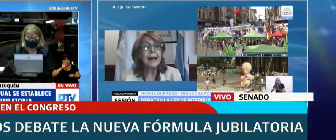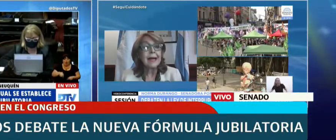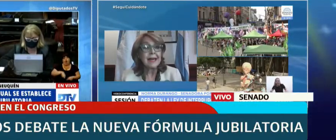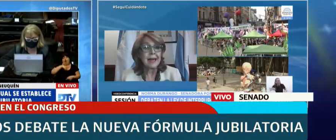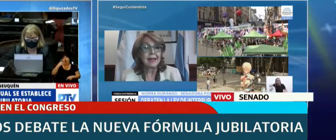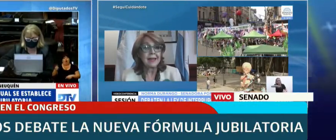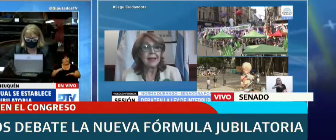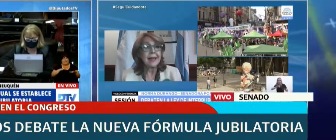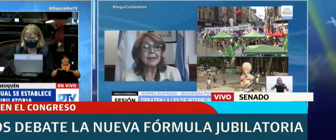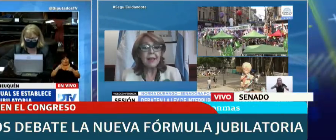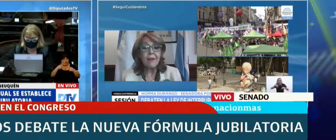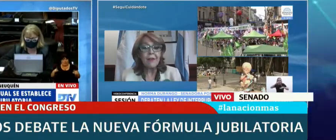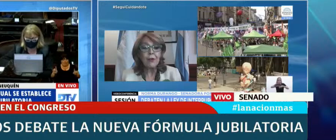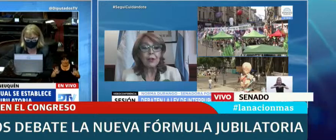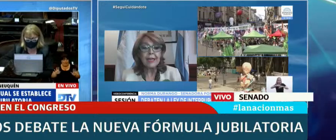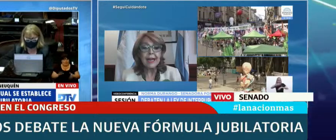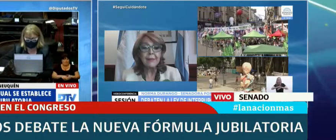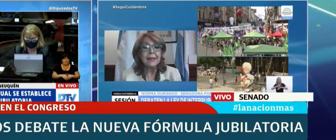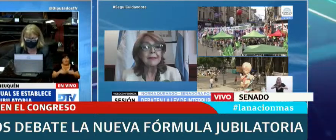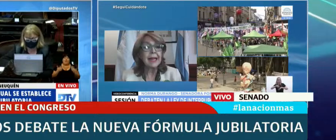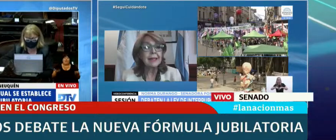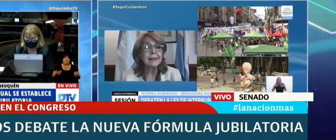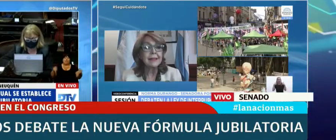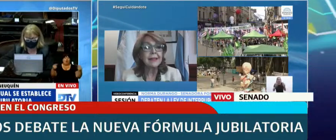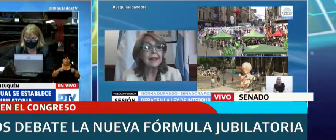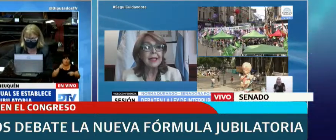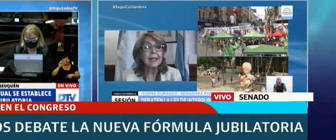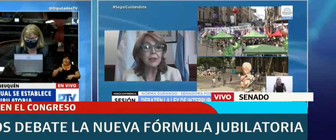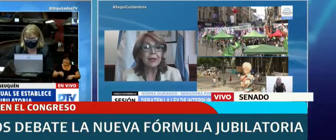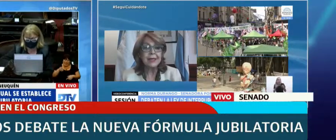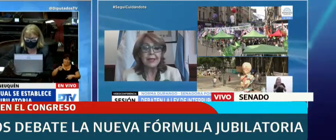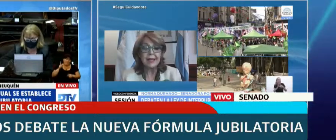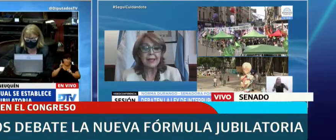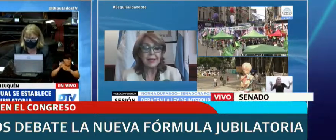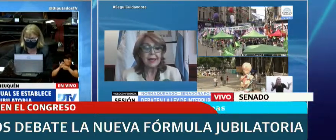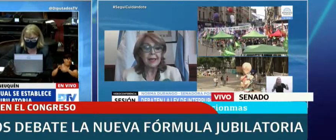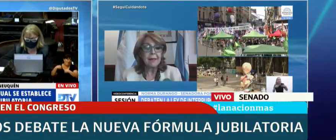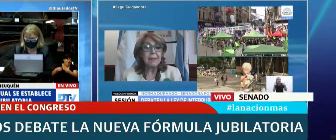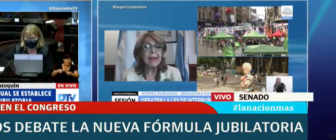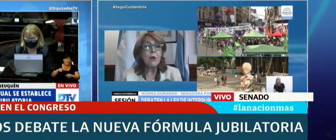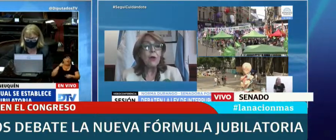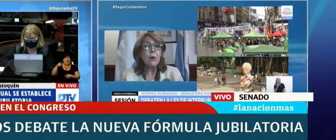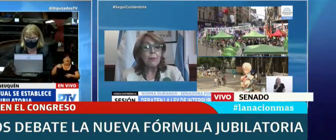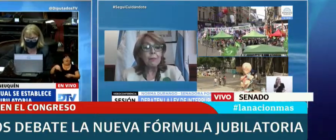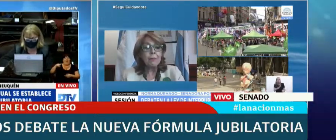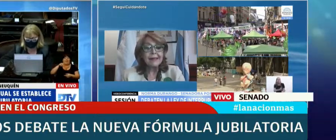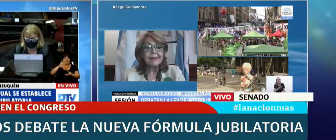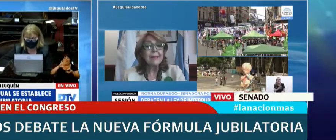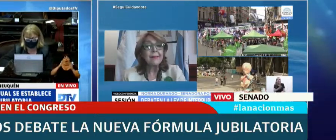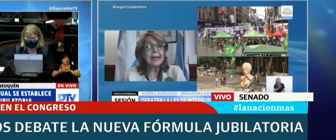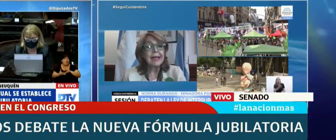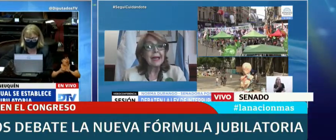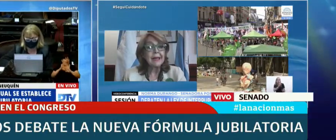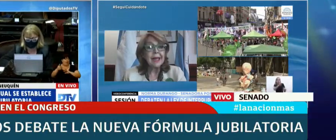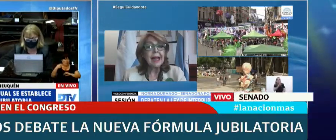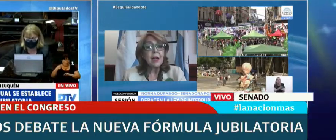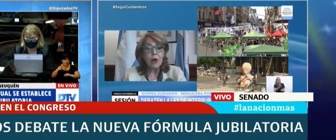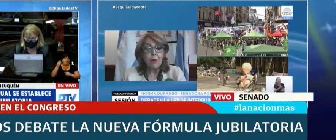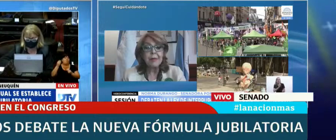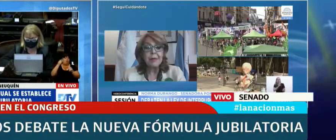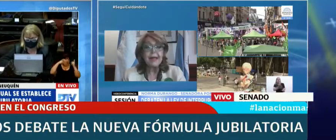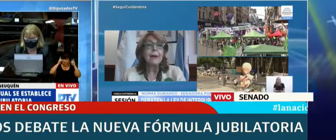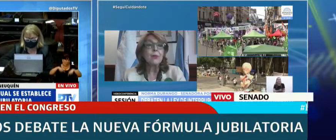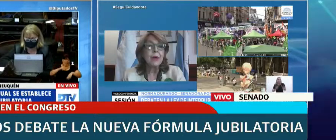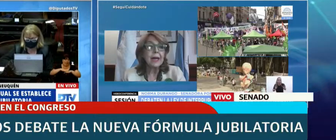habla de la preocupación del presidente entonces yo te pregunto qué invierto en el teorema de vido gasta como decía ser marangoni